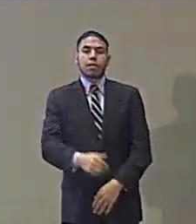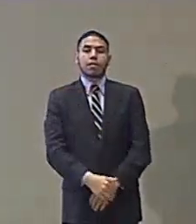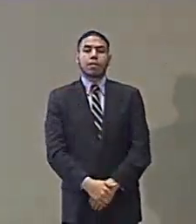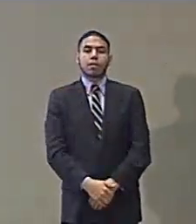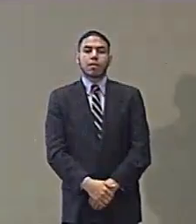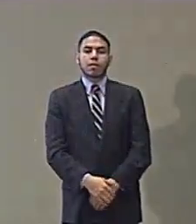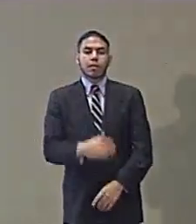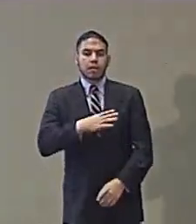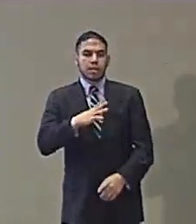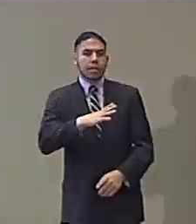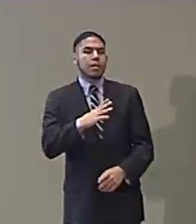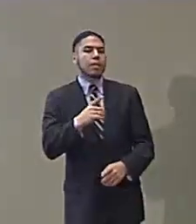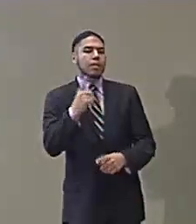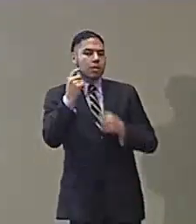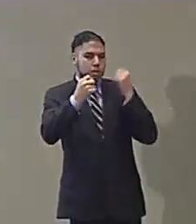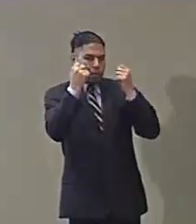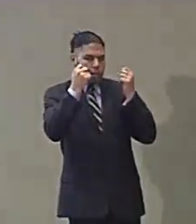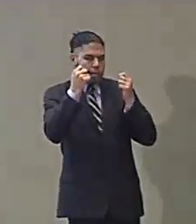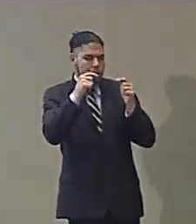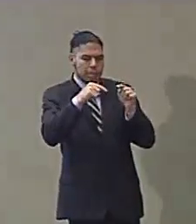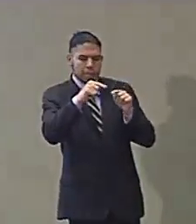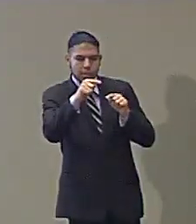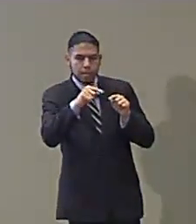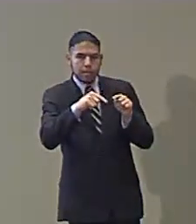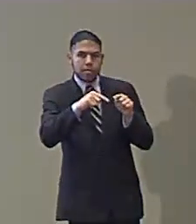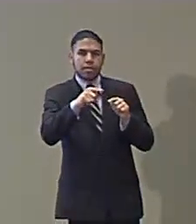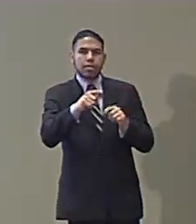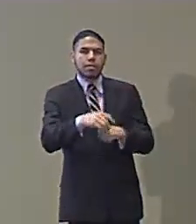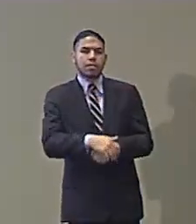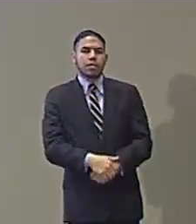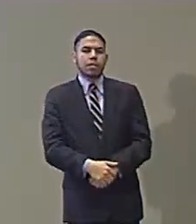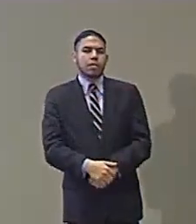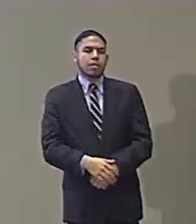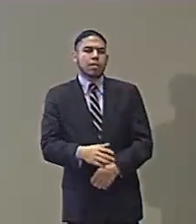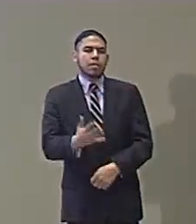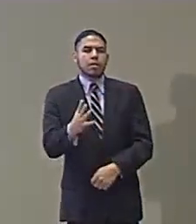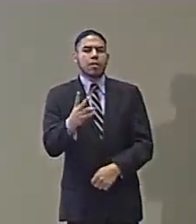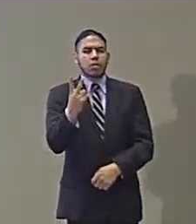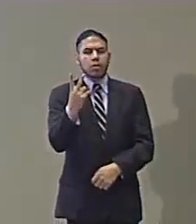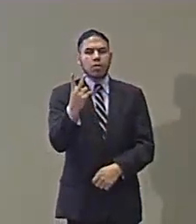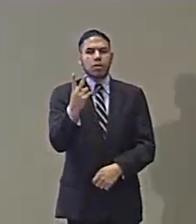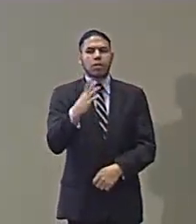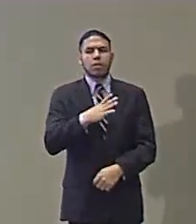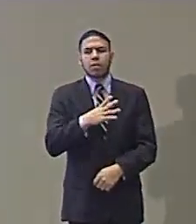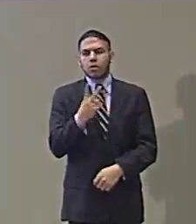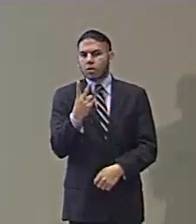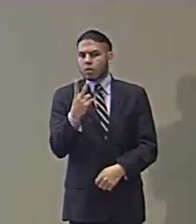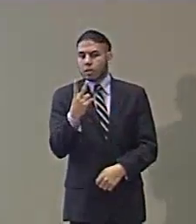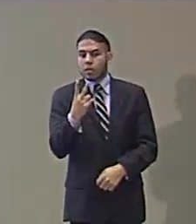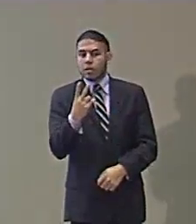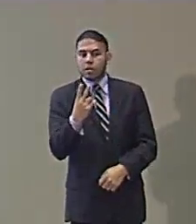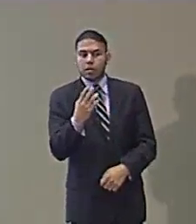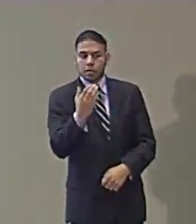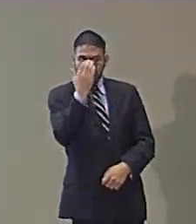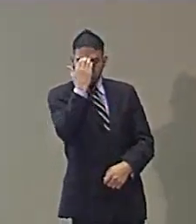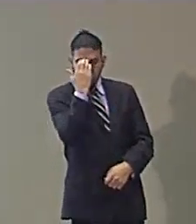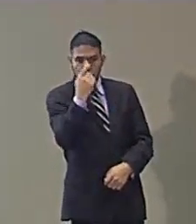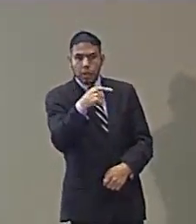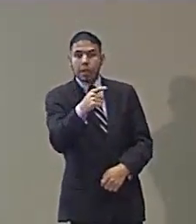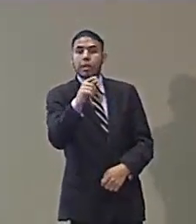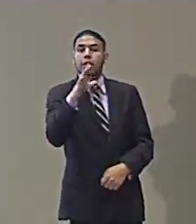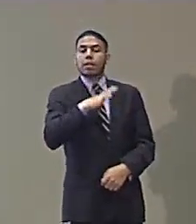destinos turísticos que hay más o menos 32 destinos turísticos reconocidos el tc